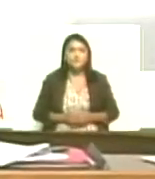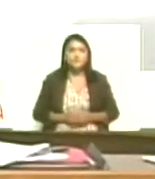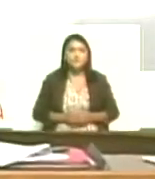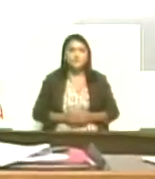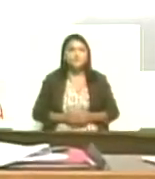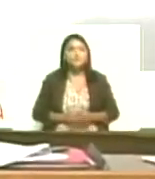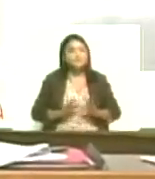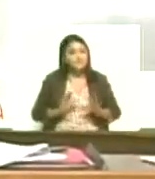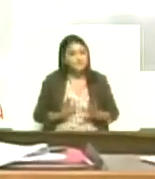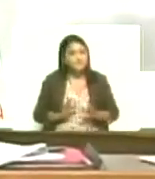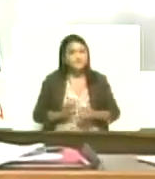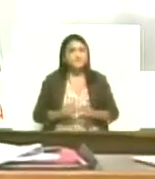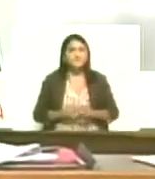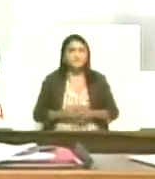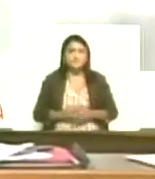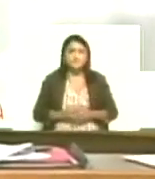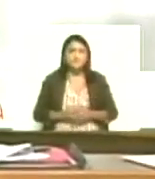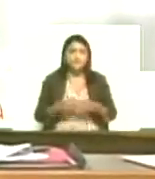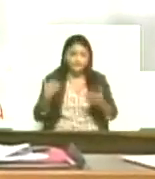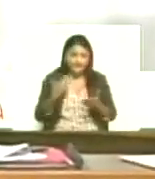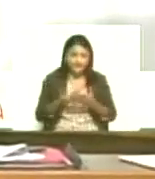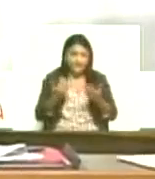Aunque a estas alturas